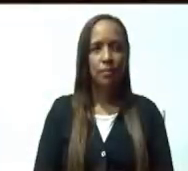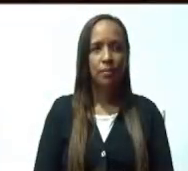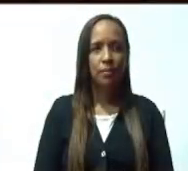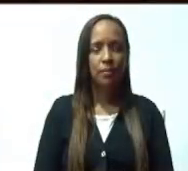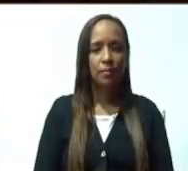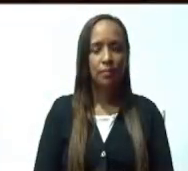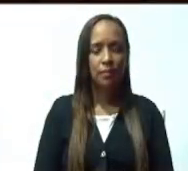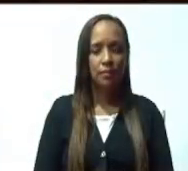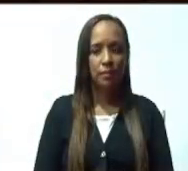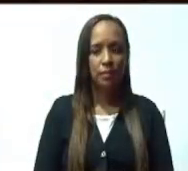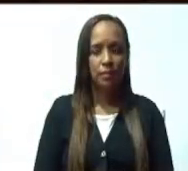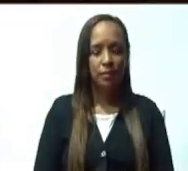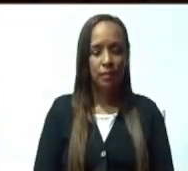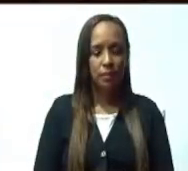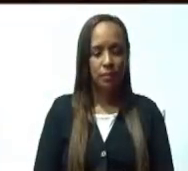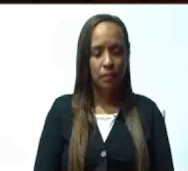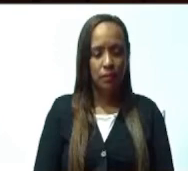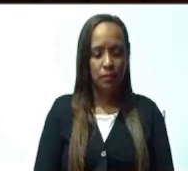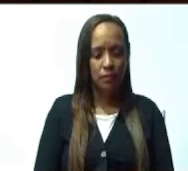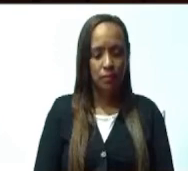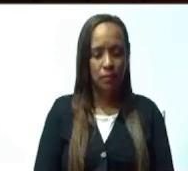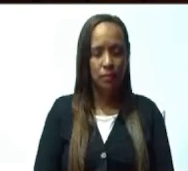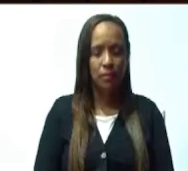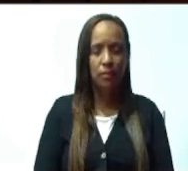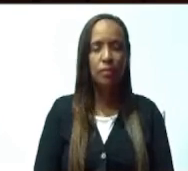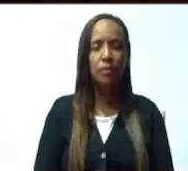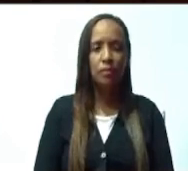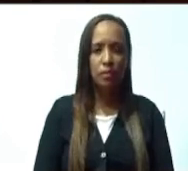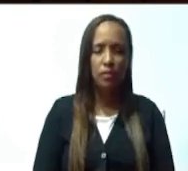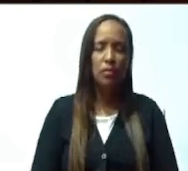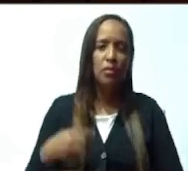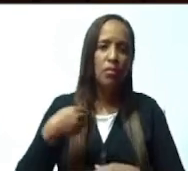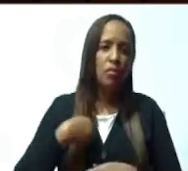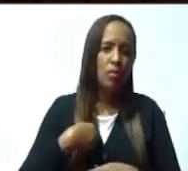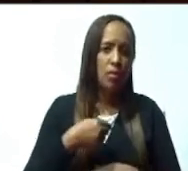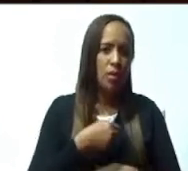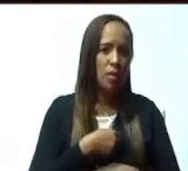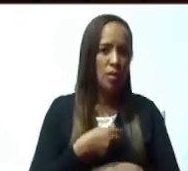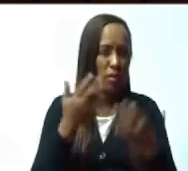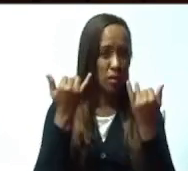¿Qué es lo que tenían que estar hablando los legisladores hoy?